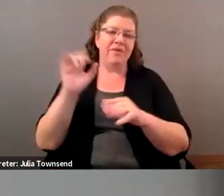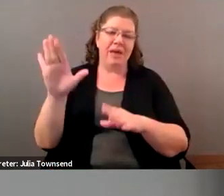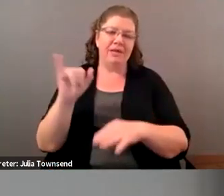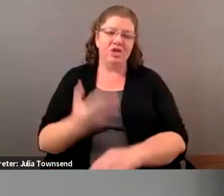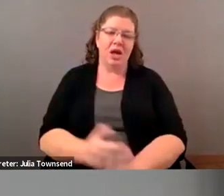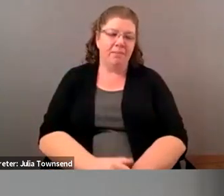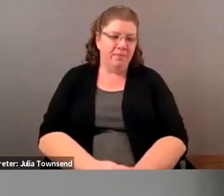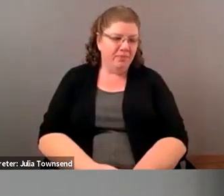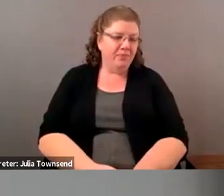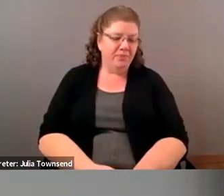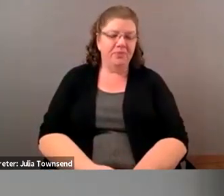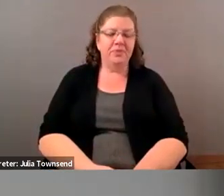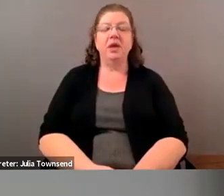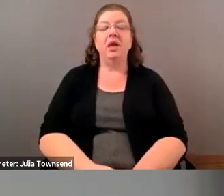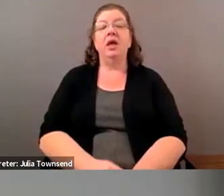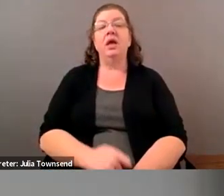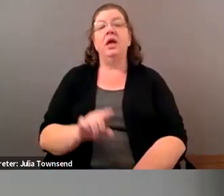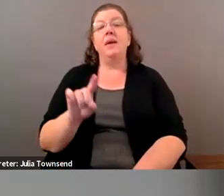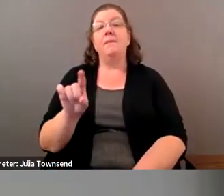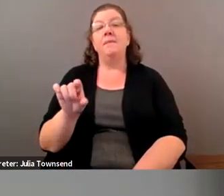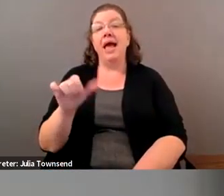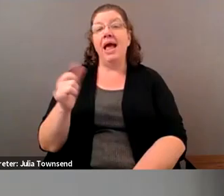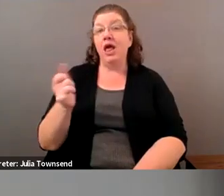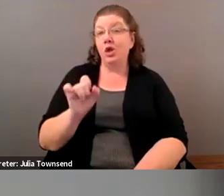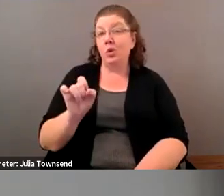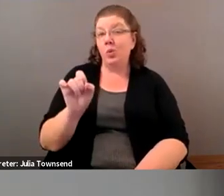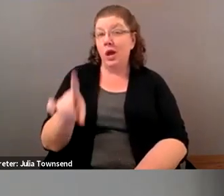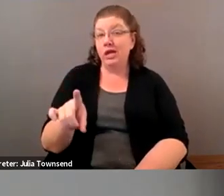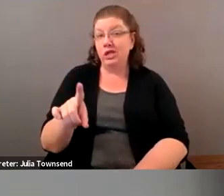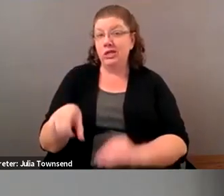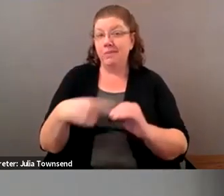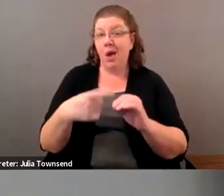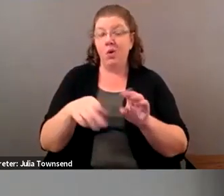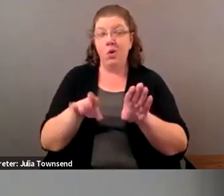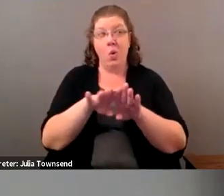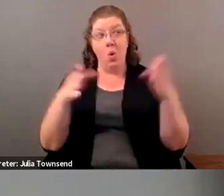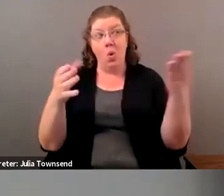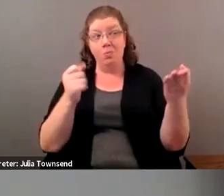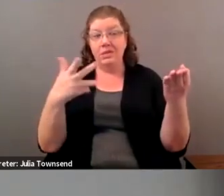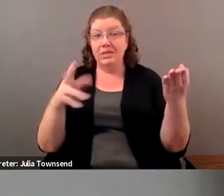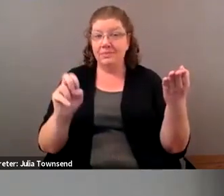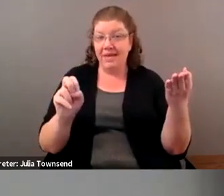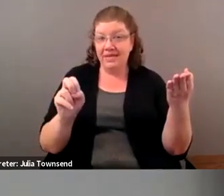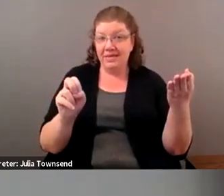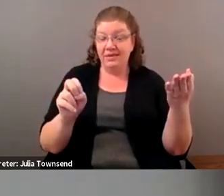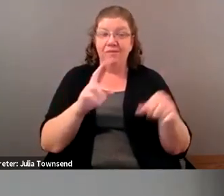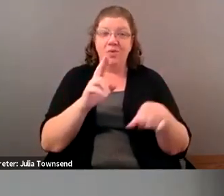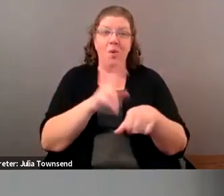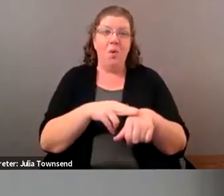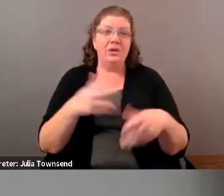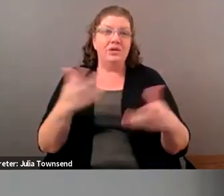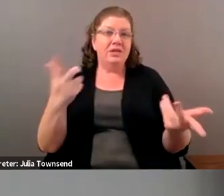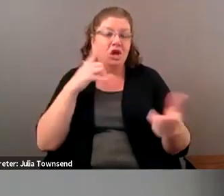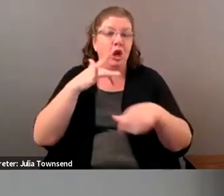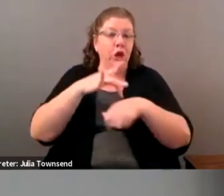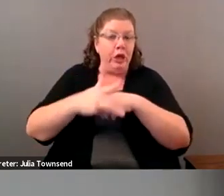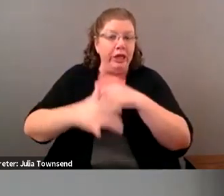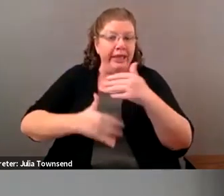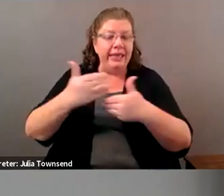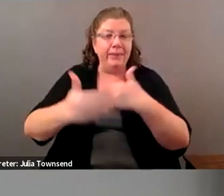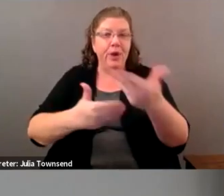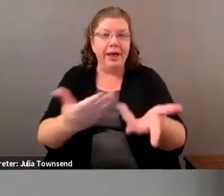con esas unidades aunque hay muchísimas gracias ustedes hacen un fabuloso trabajo mi otra pregunta es